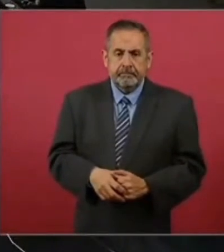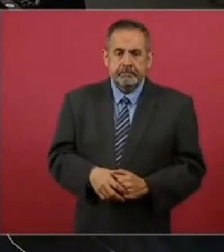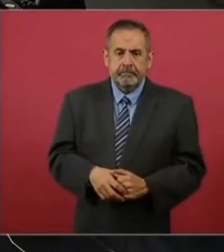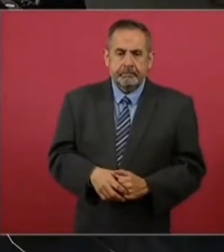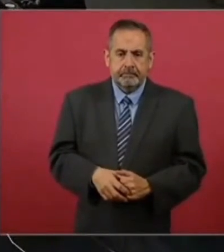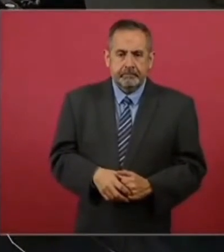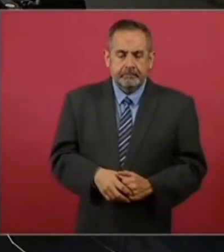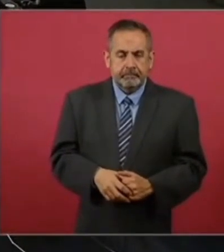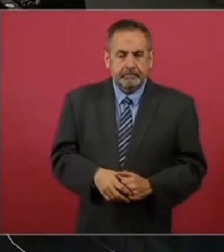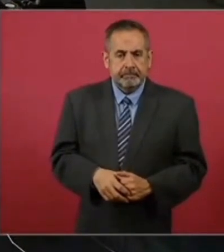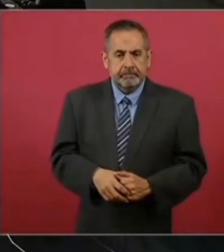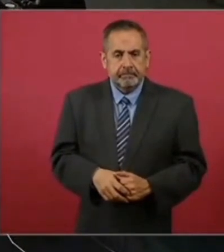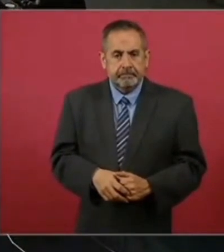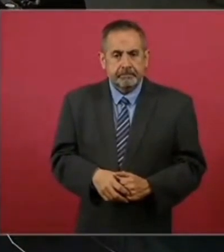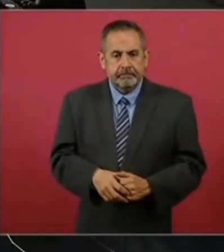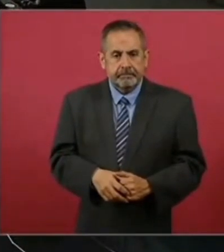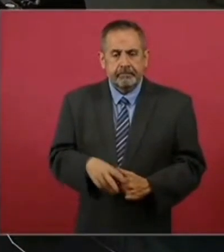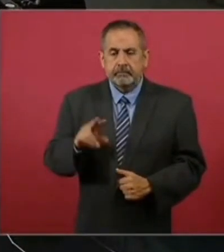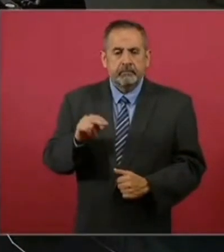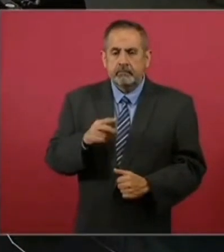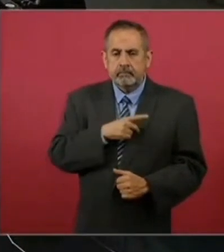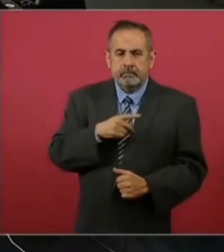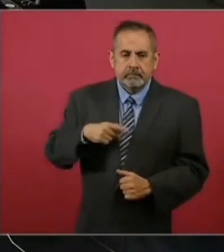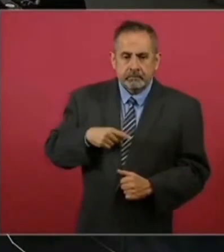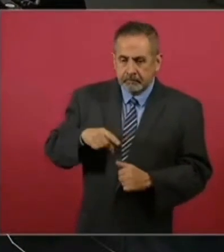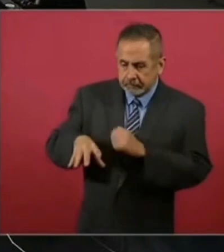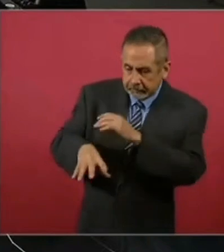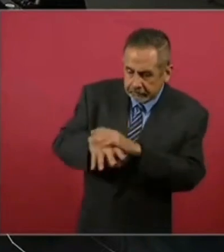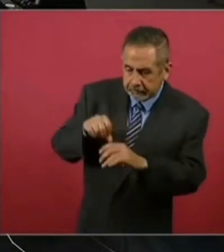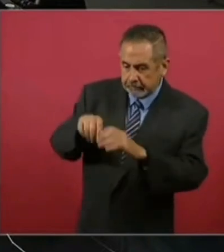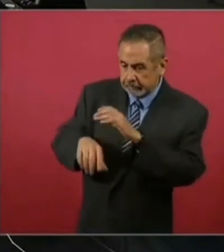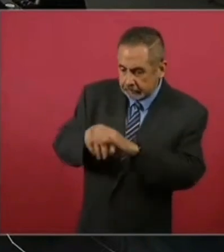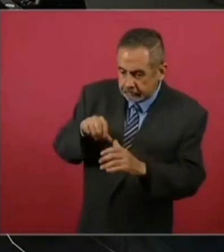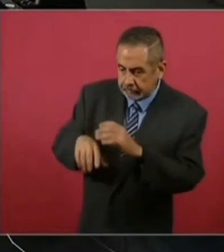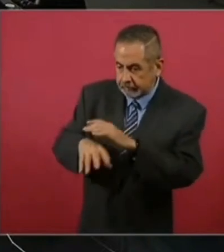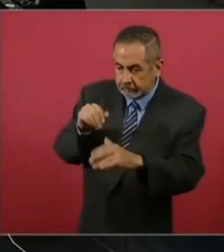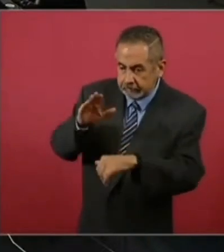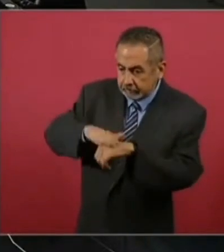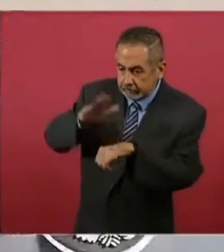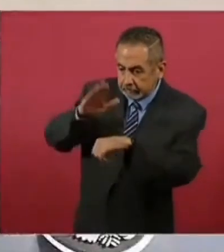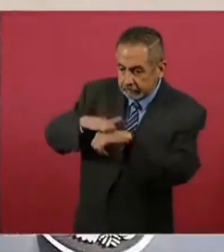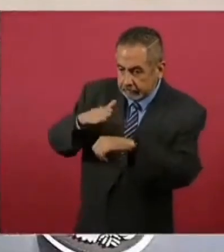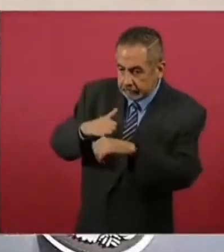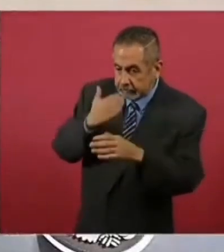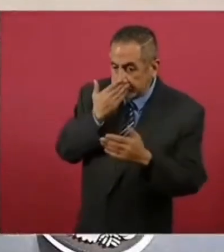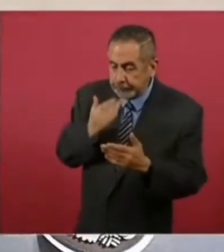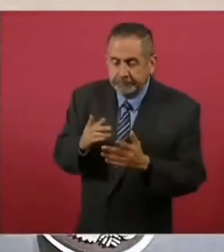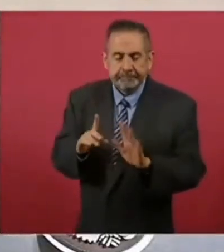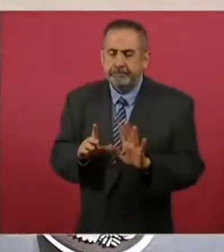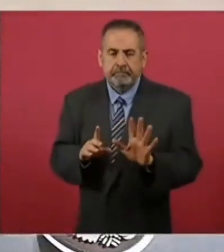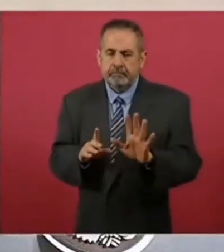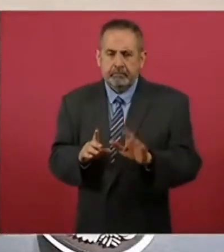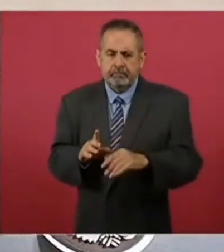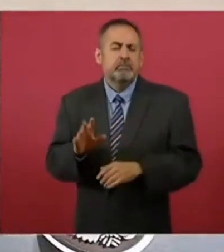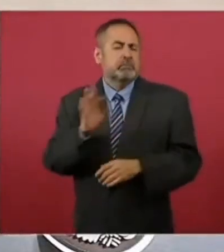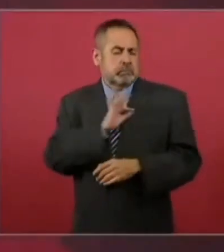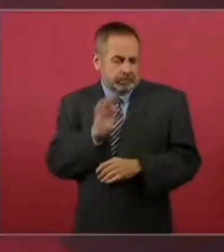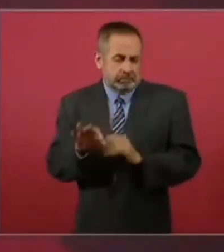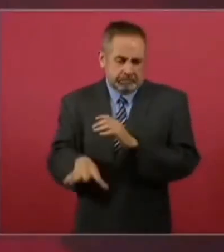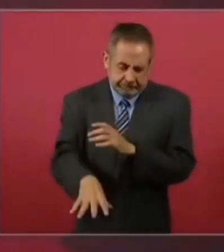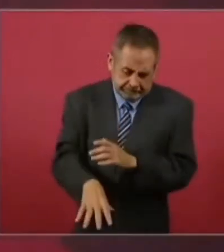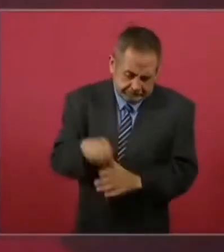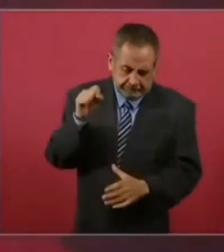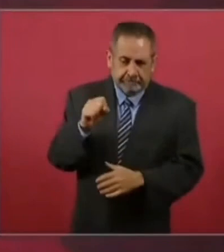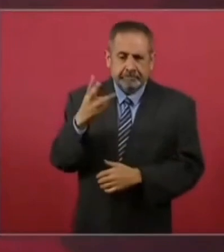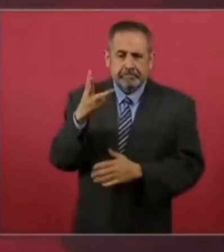Y no se trata, ¿no?, de extraer y extraer. Se podían sacar hasta 3 millones.